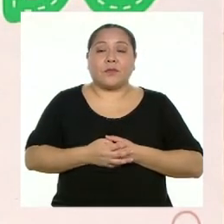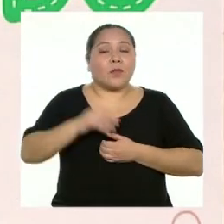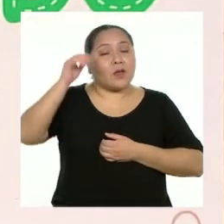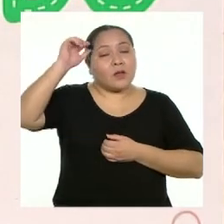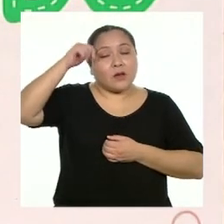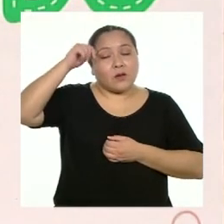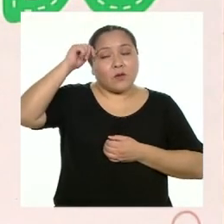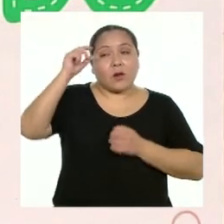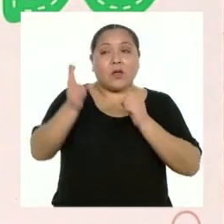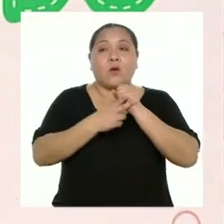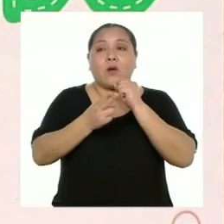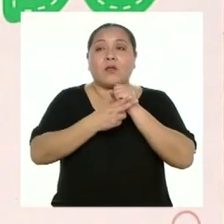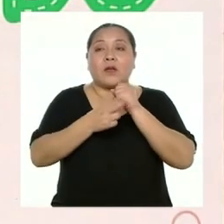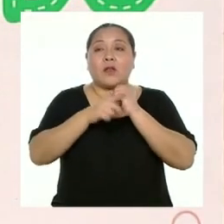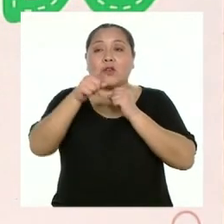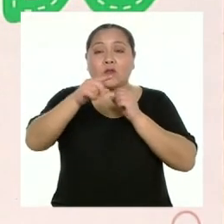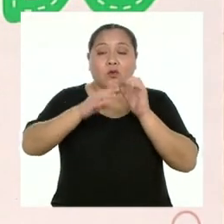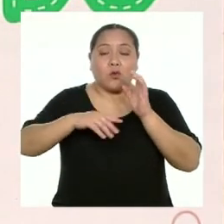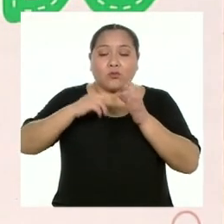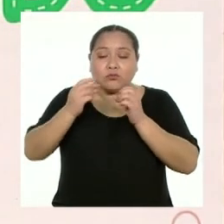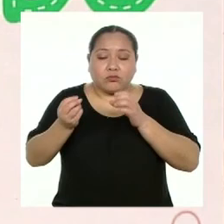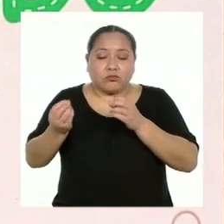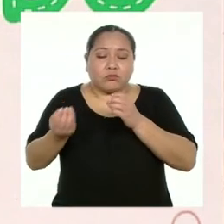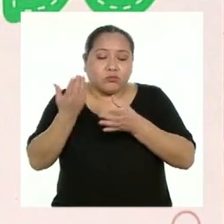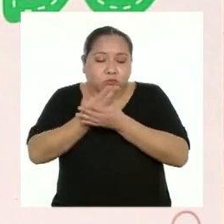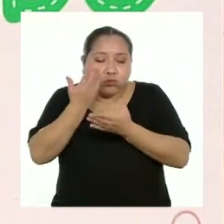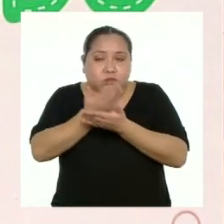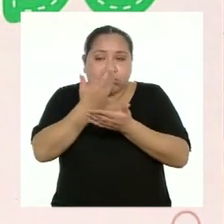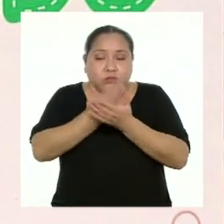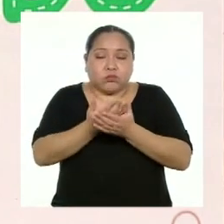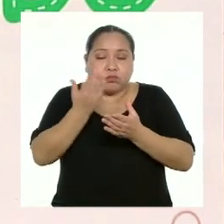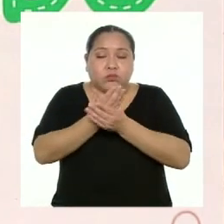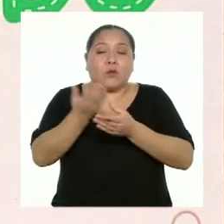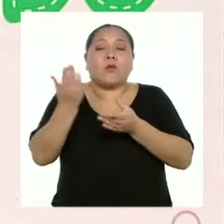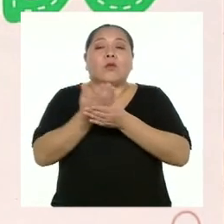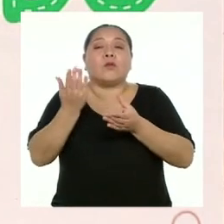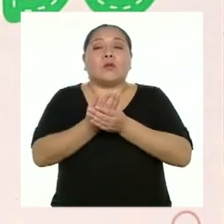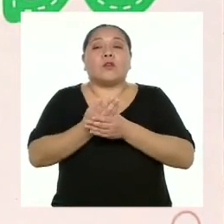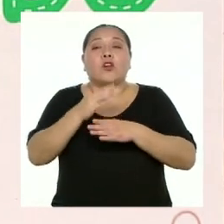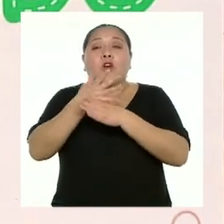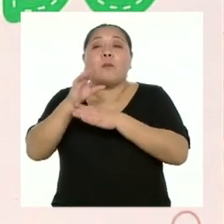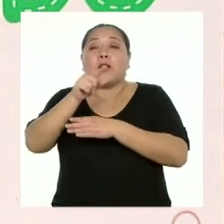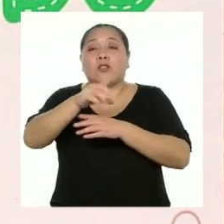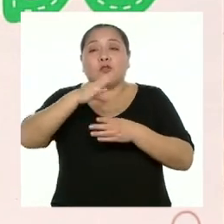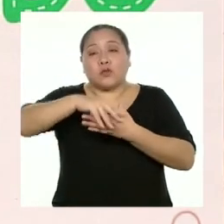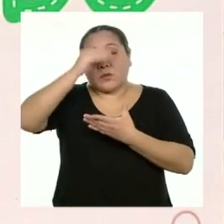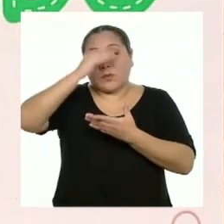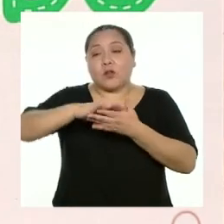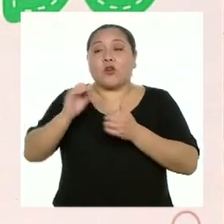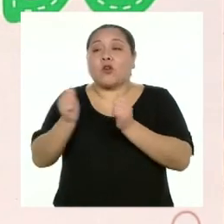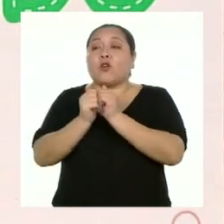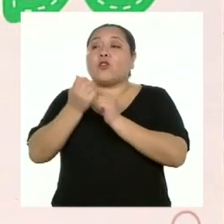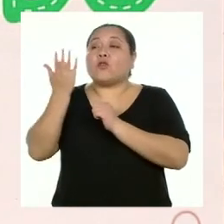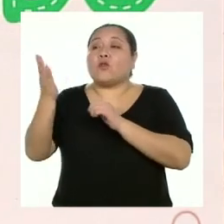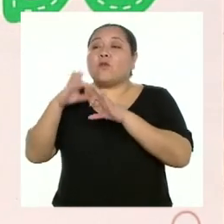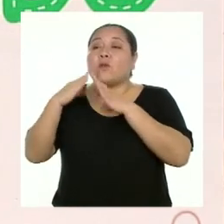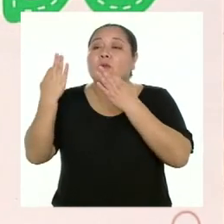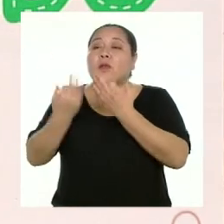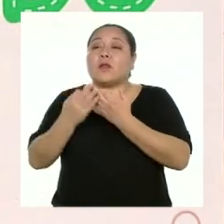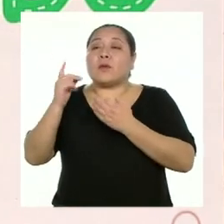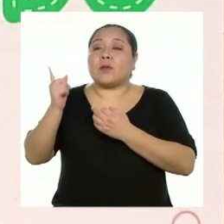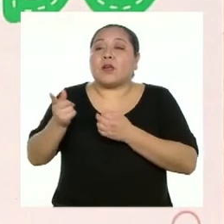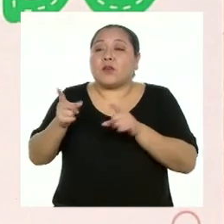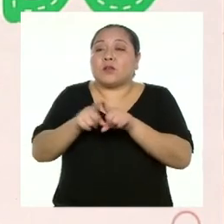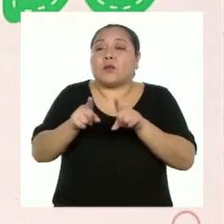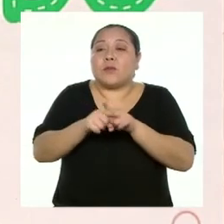Recuerda guardar tus avances en el portafolio. Comparte tus aprendizajes con tus familiares para que ellos también puedan conocer y